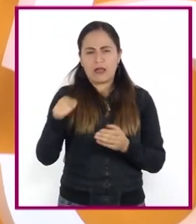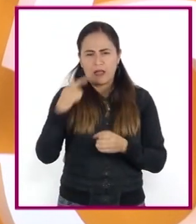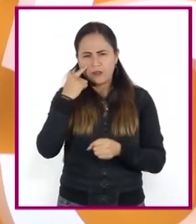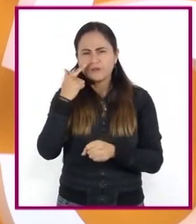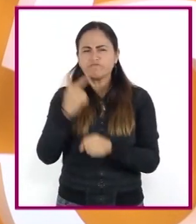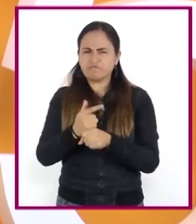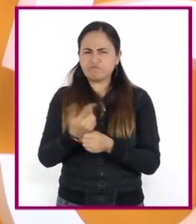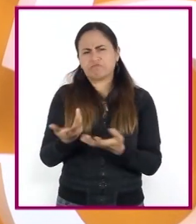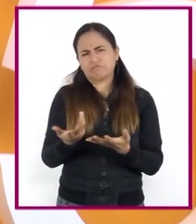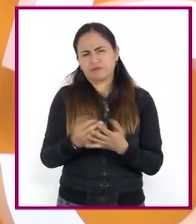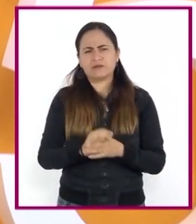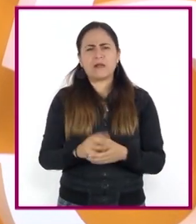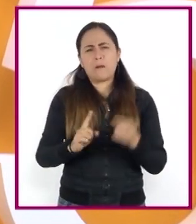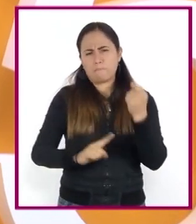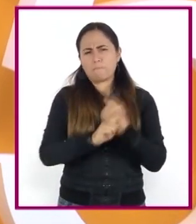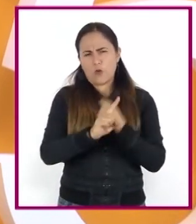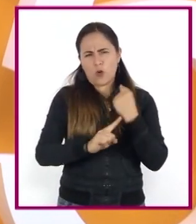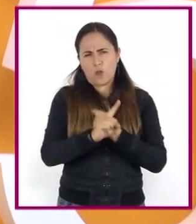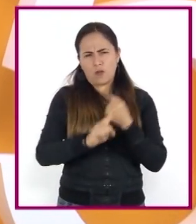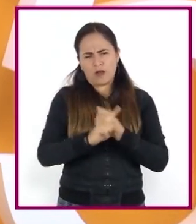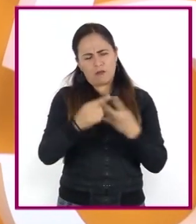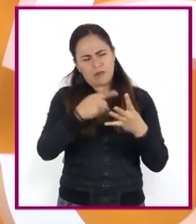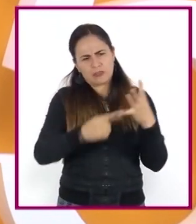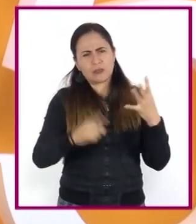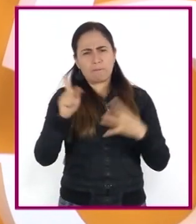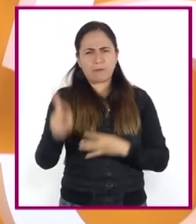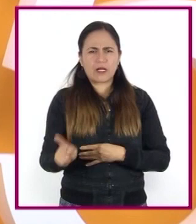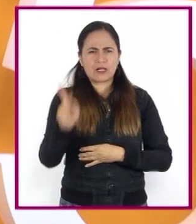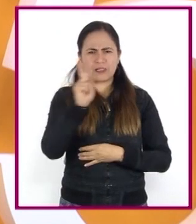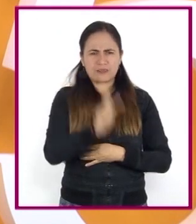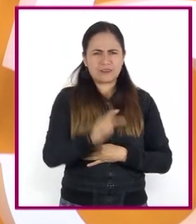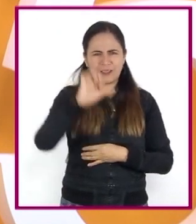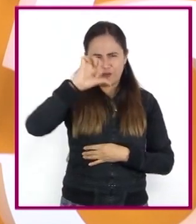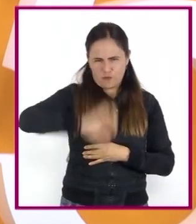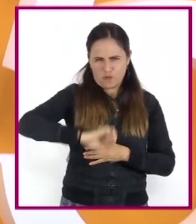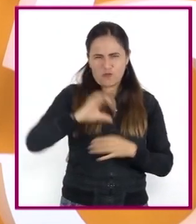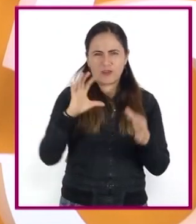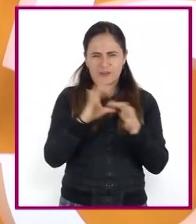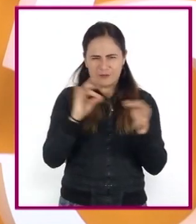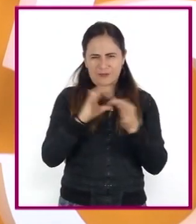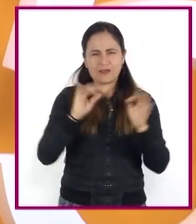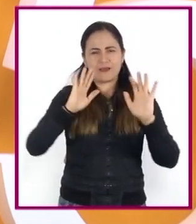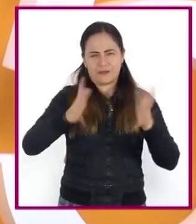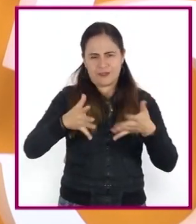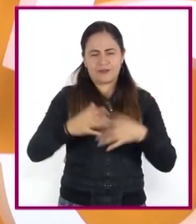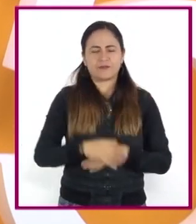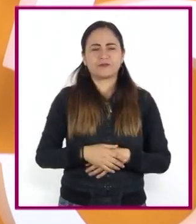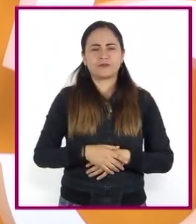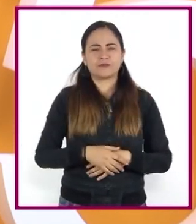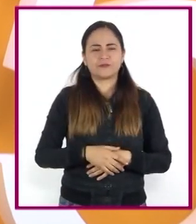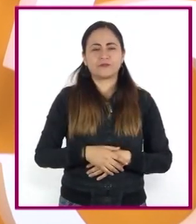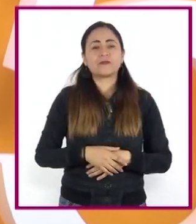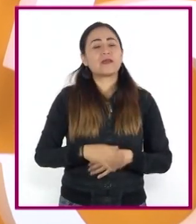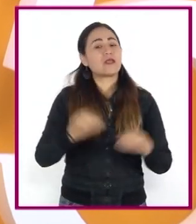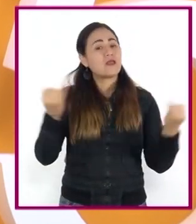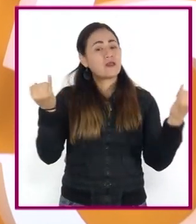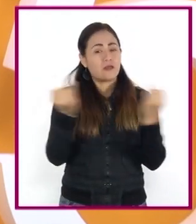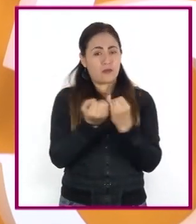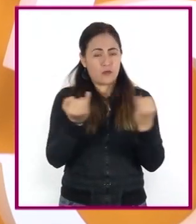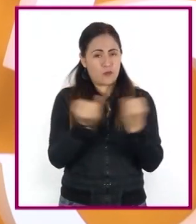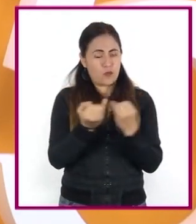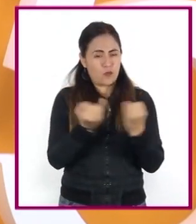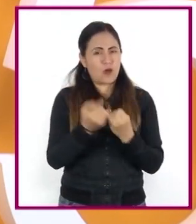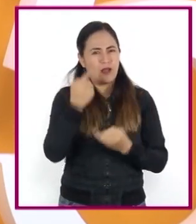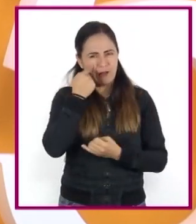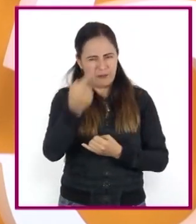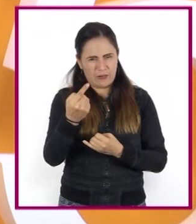encontrarán situaciones contextuales similares a las que hemos explicado. También observarán que las situaciones que